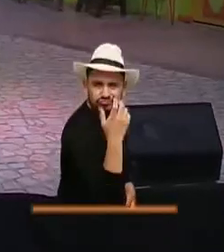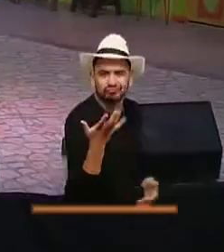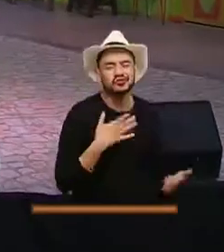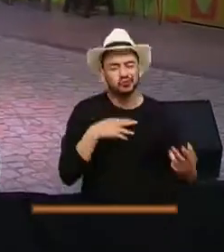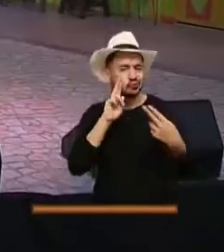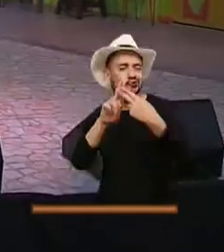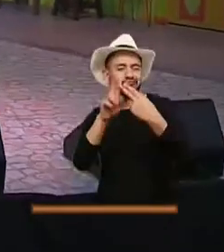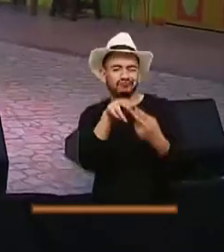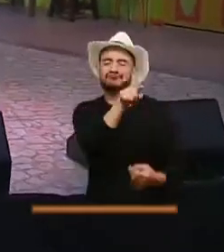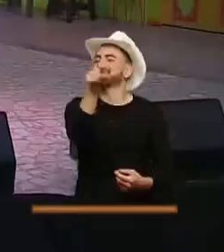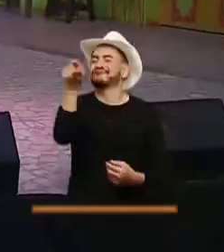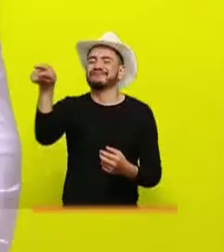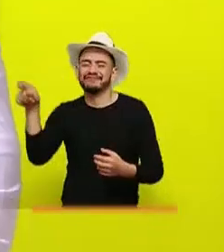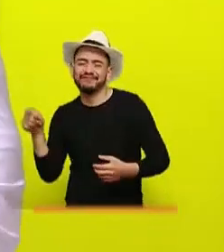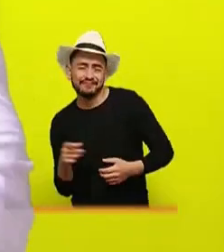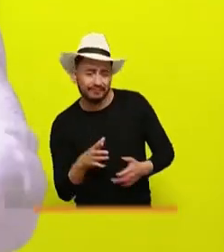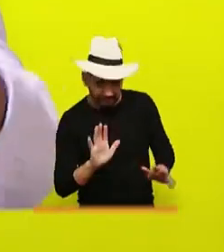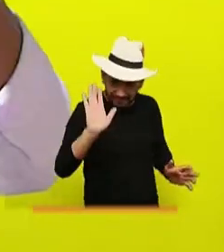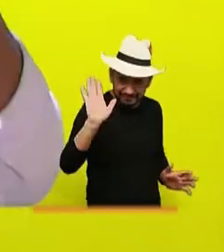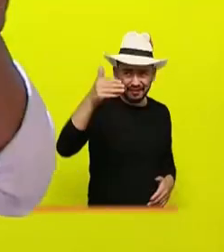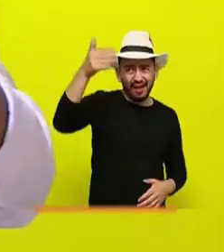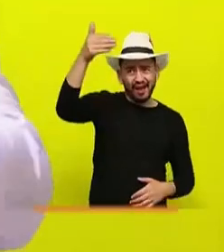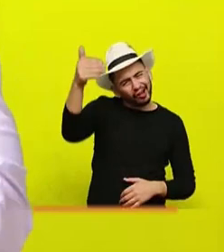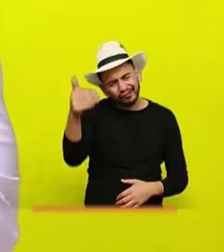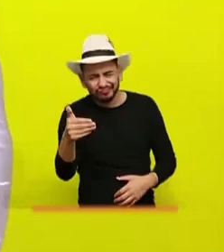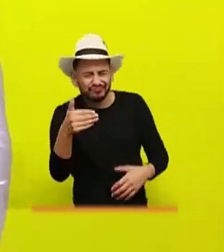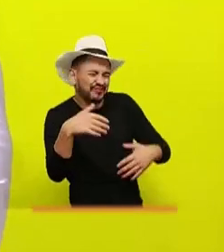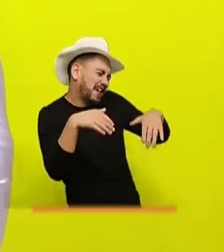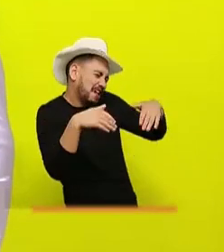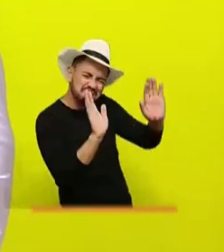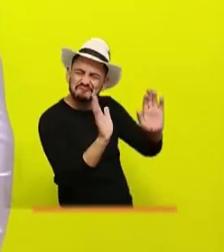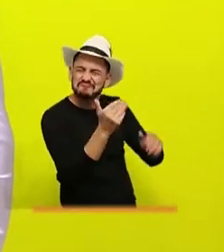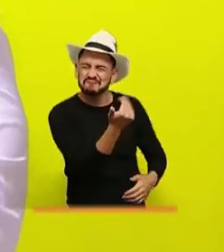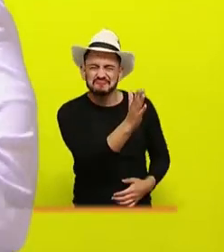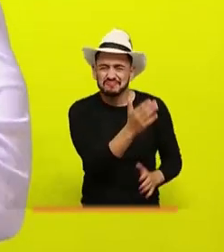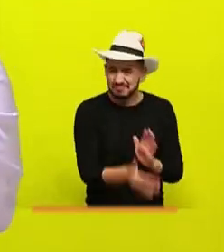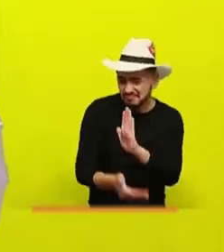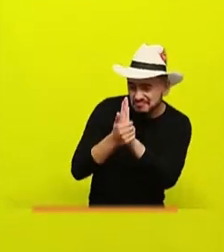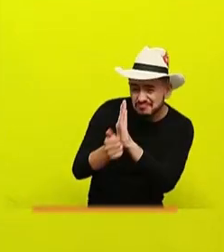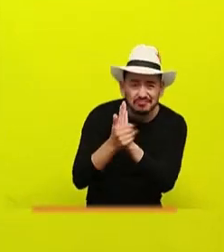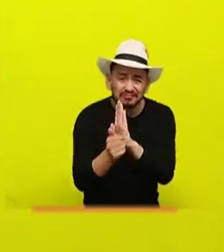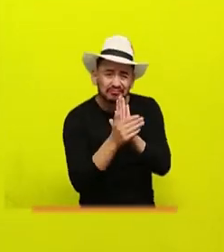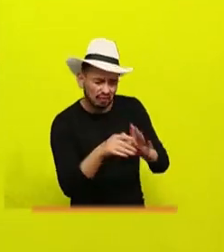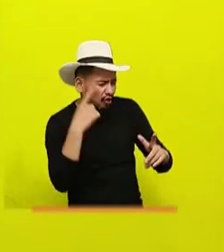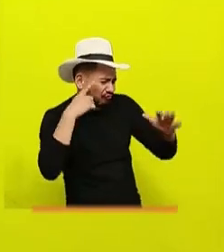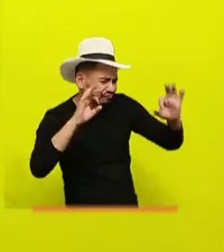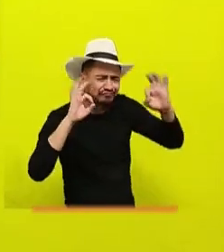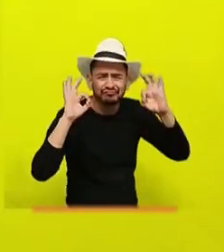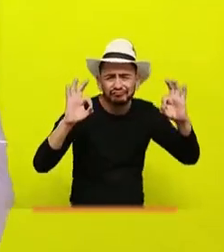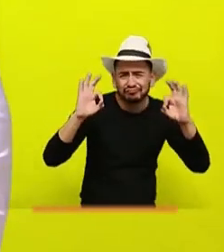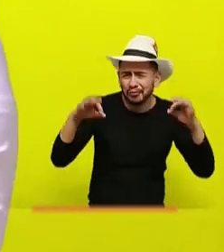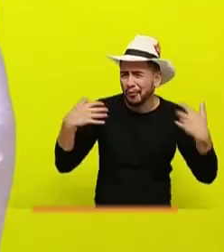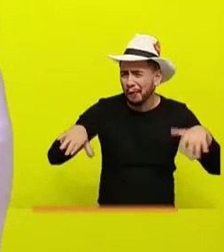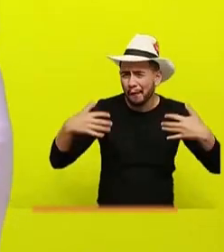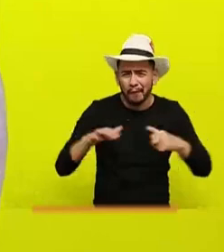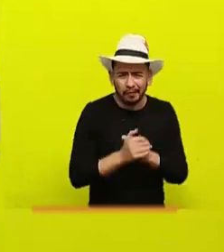Por este pati cortico, que tiene mucho talento. O sea que